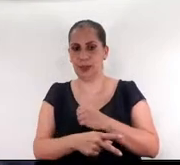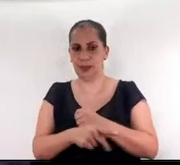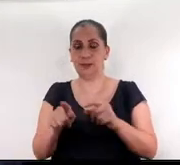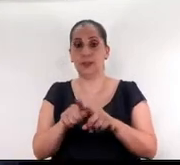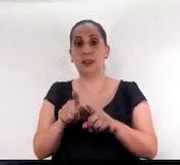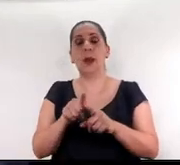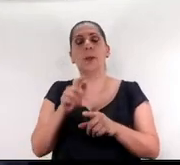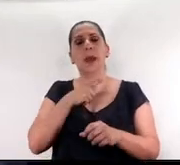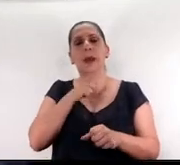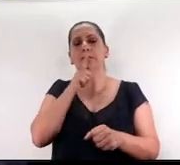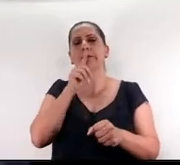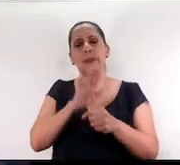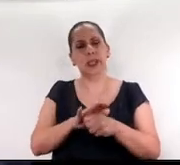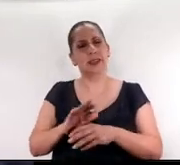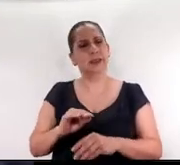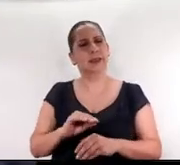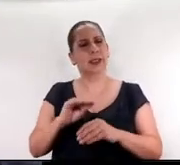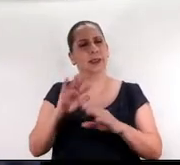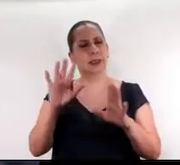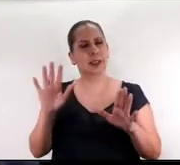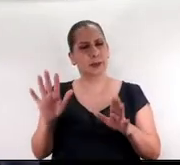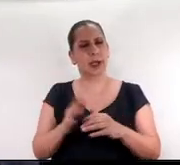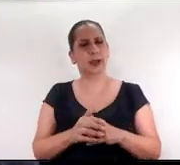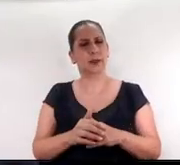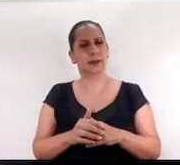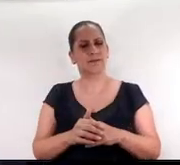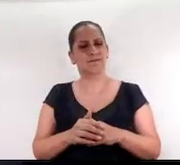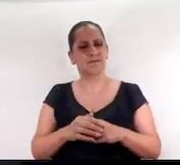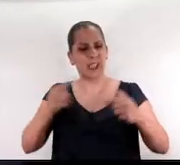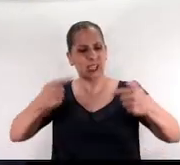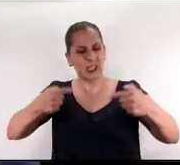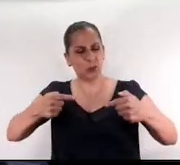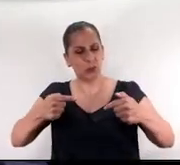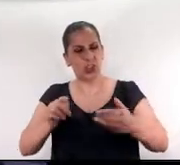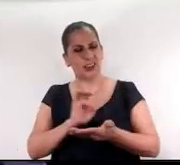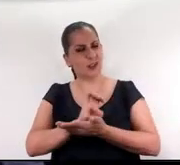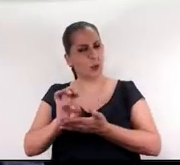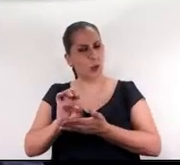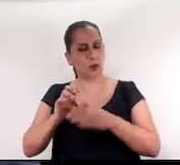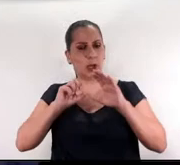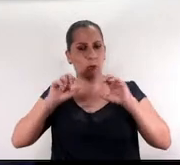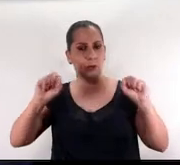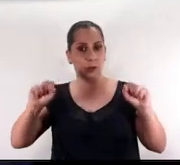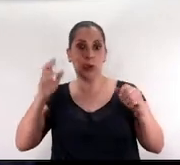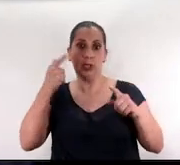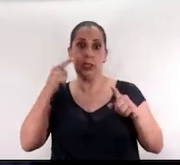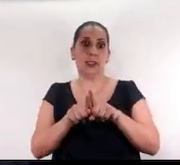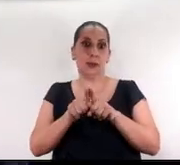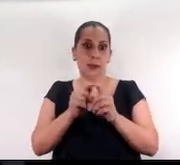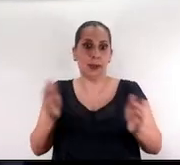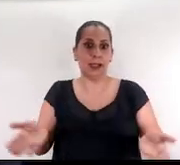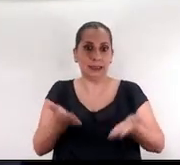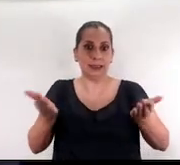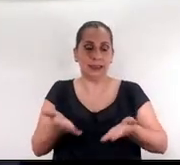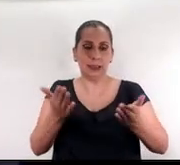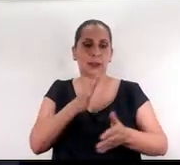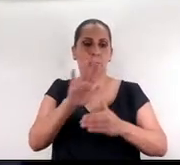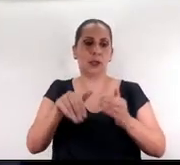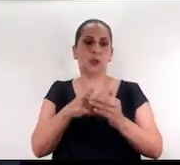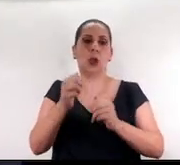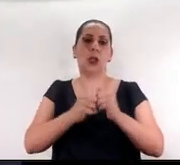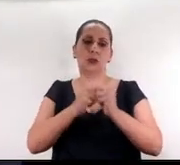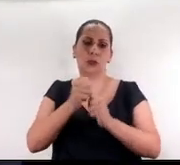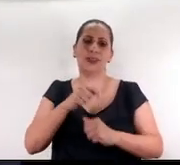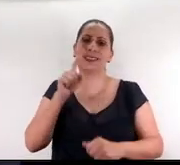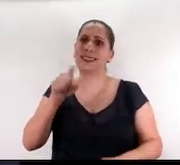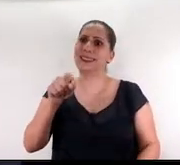garantizar transparencia, lucha contra la corrupción, pero al mismo tiempo para dinamizar las obras que tanto